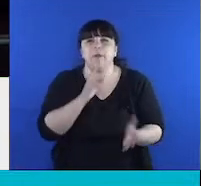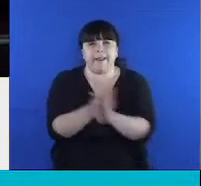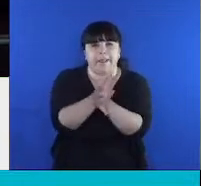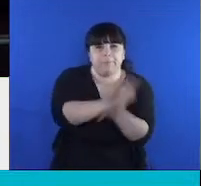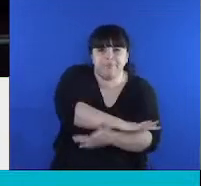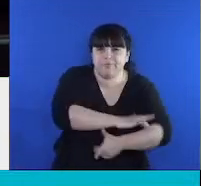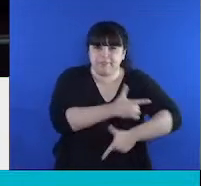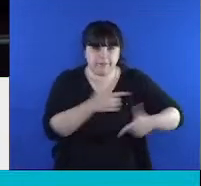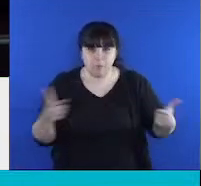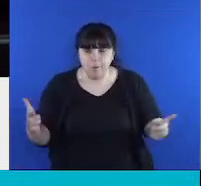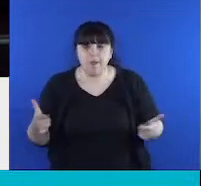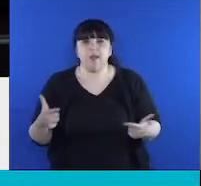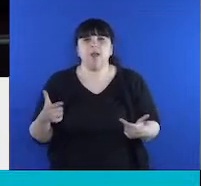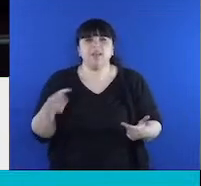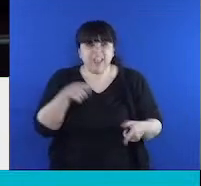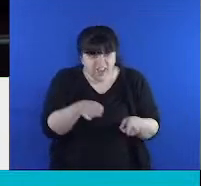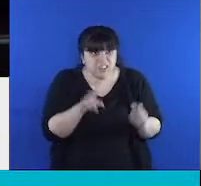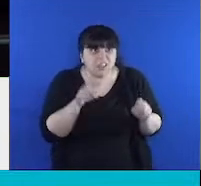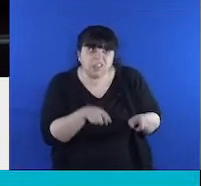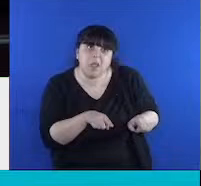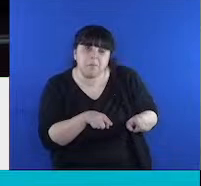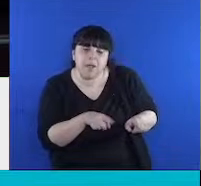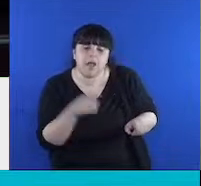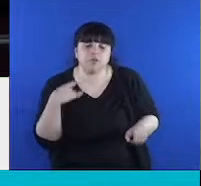Bueno, pido disculpas si ofendí a alguno con mi